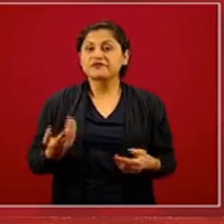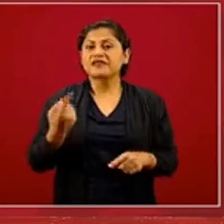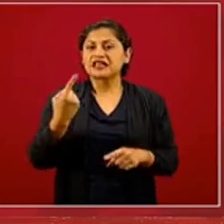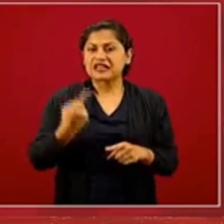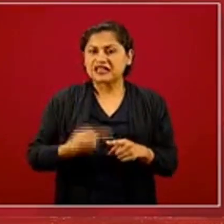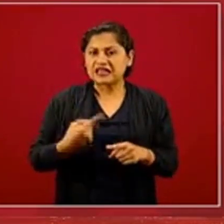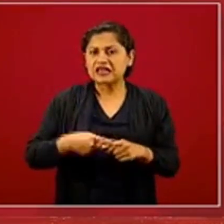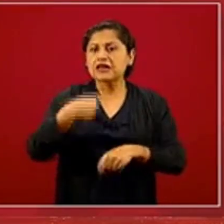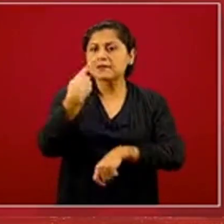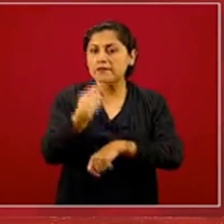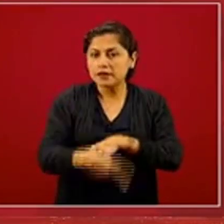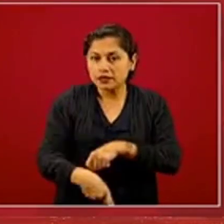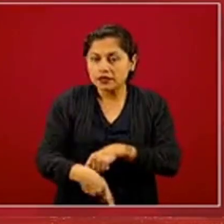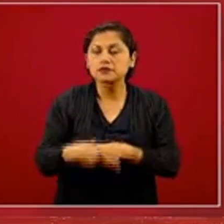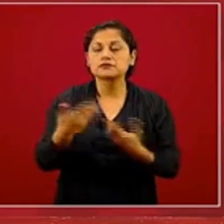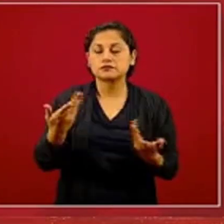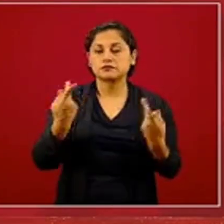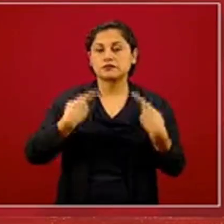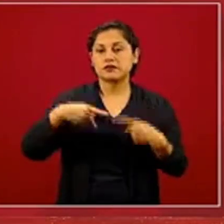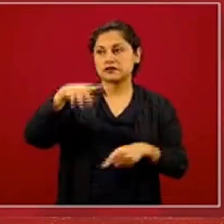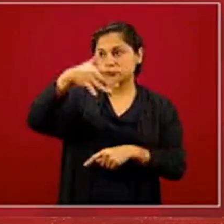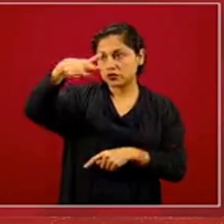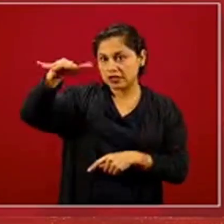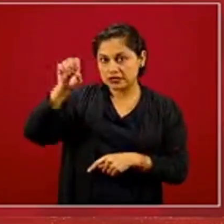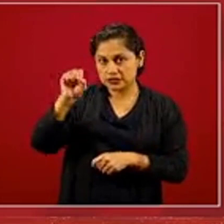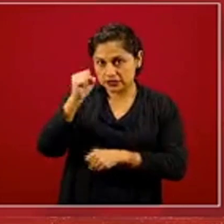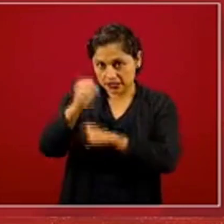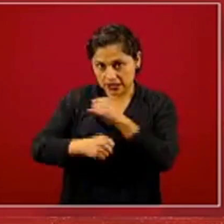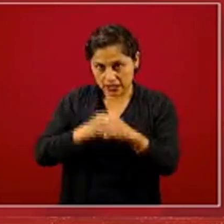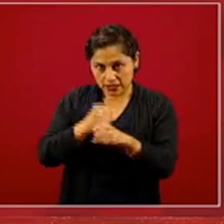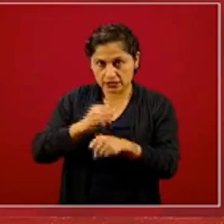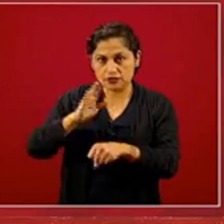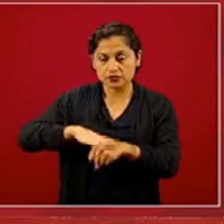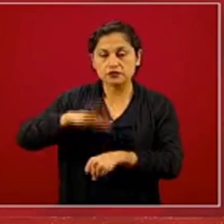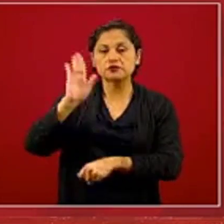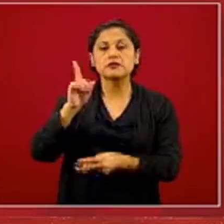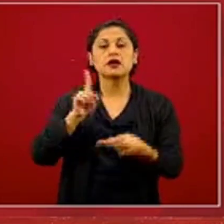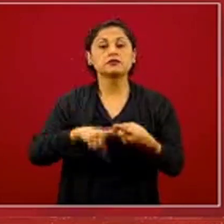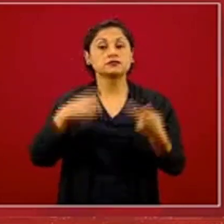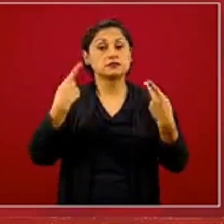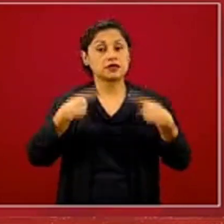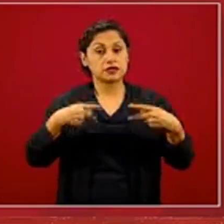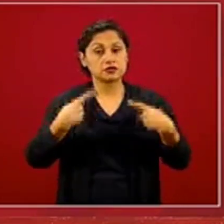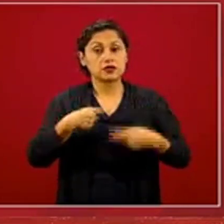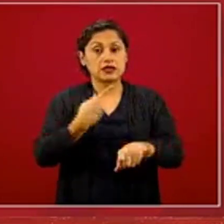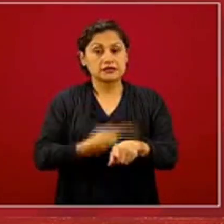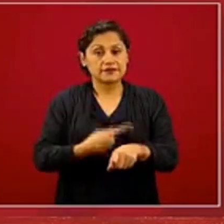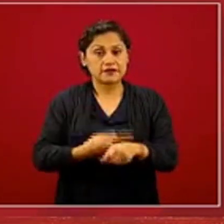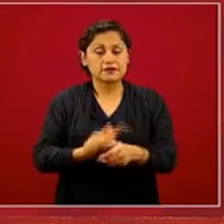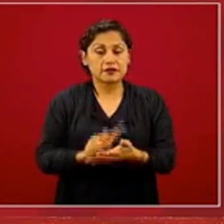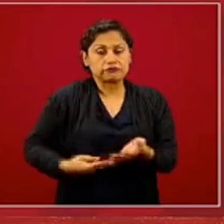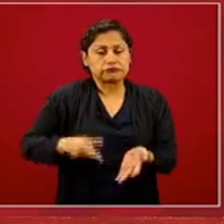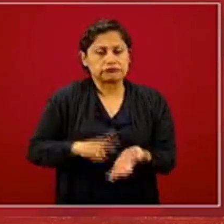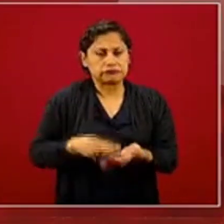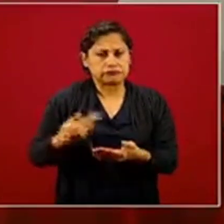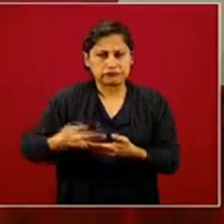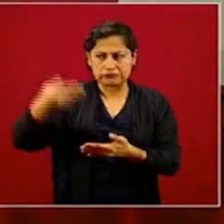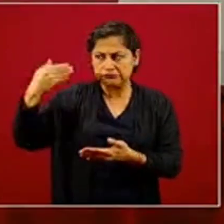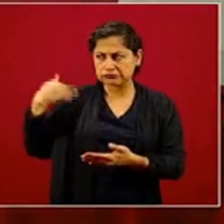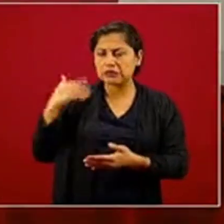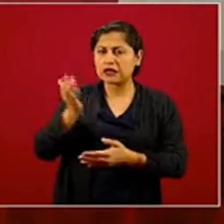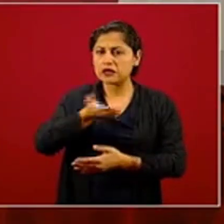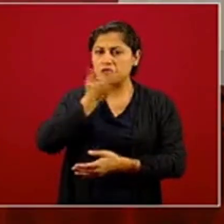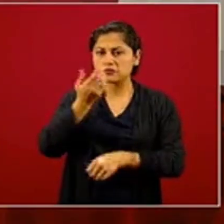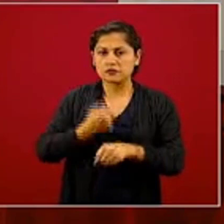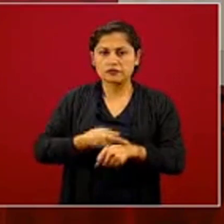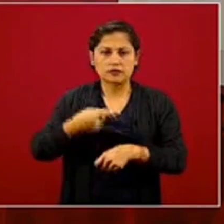esto? En personas mayores de 60 años, personas que tienen enfermedades crónicas independientemente de la edad que tengan,